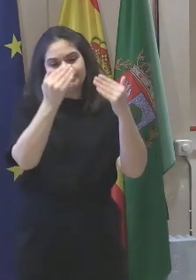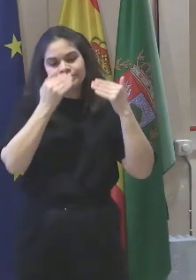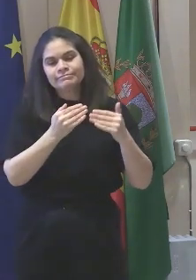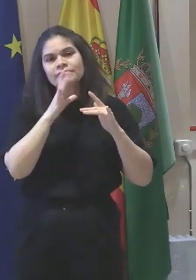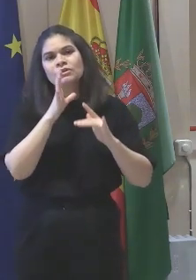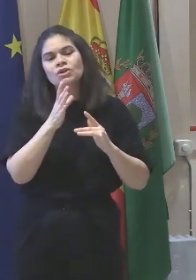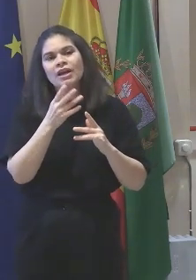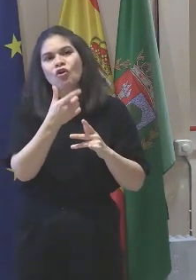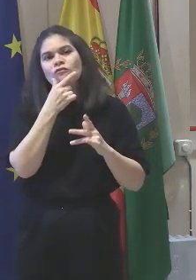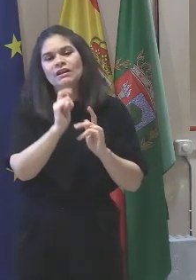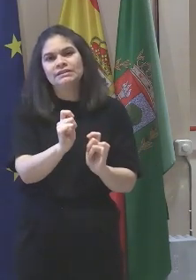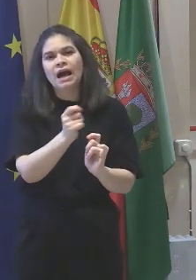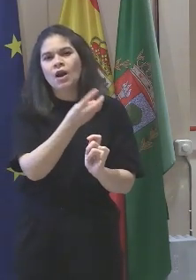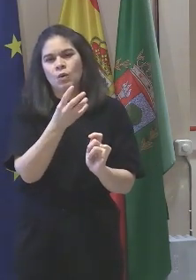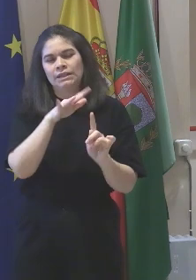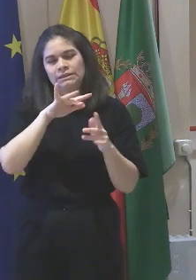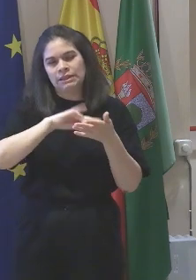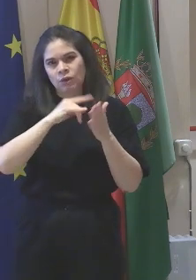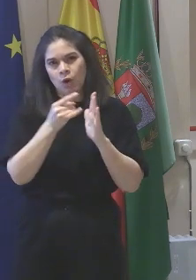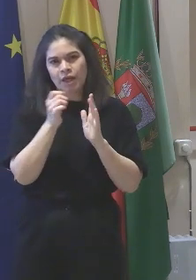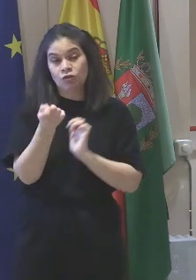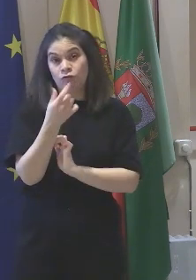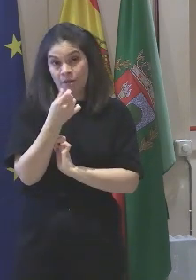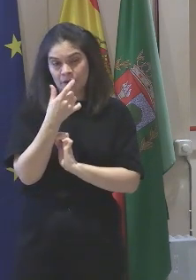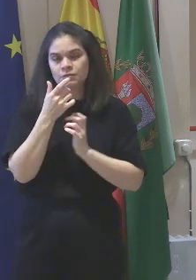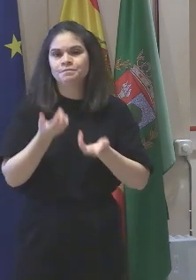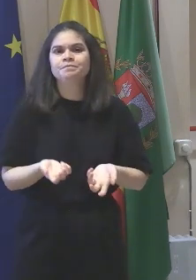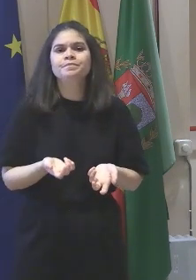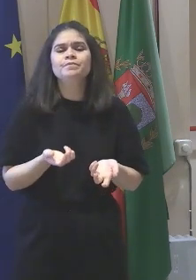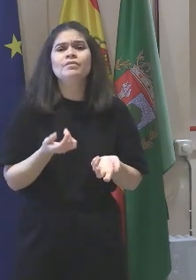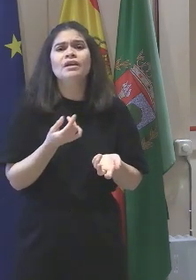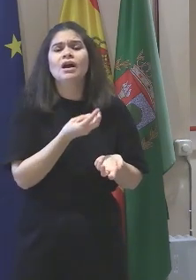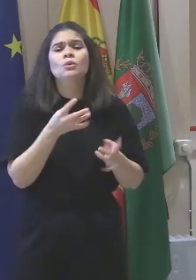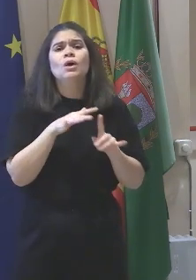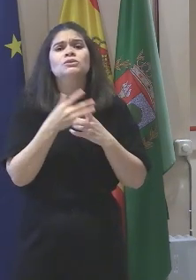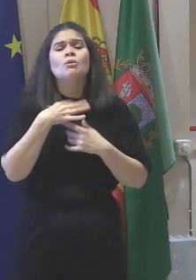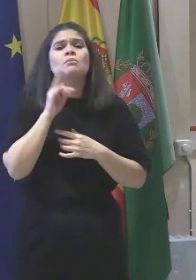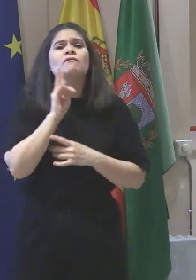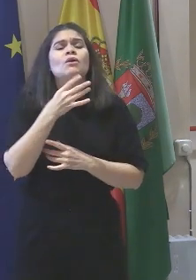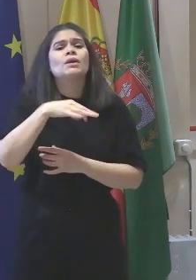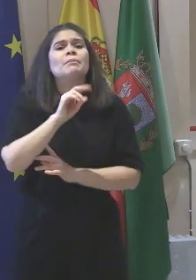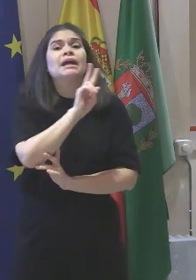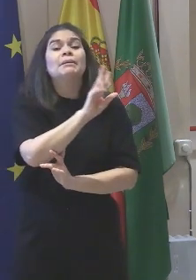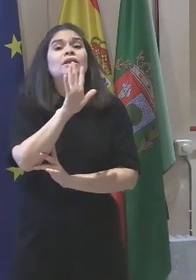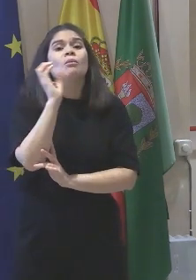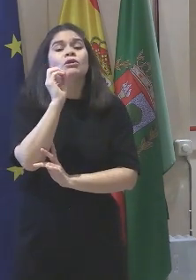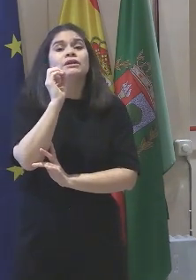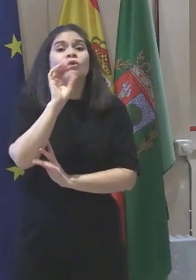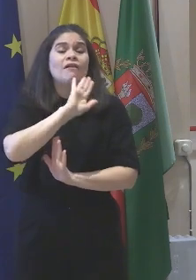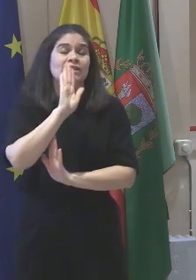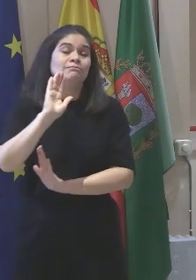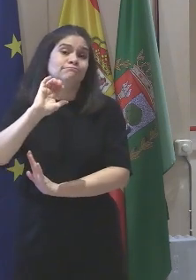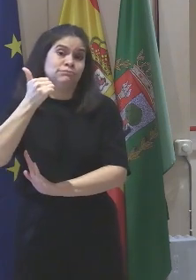ciertas tecnologías o ciertos fármacos. En cualquier caso, podemos ver que solo el 25% llegan a ser aprobados